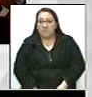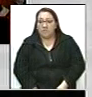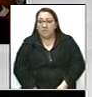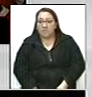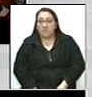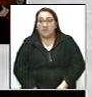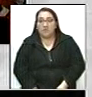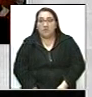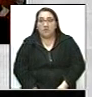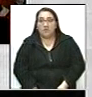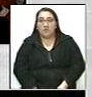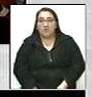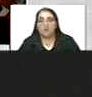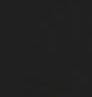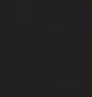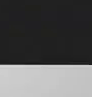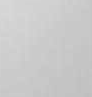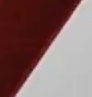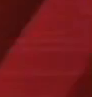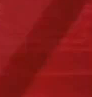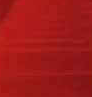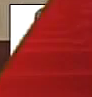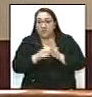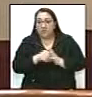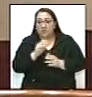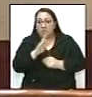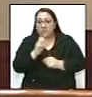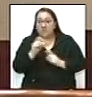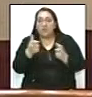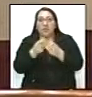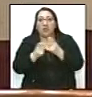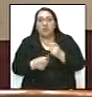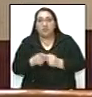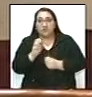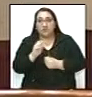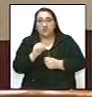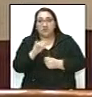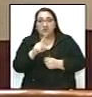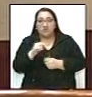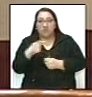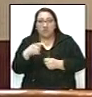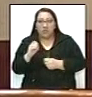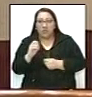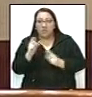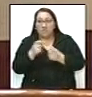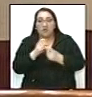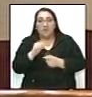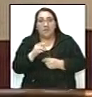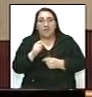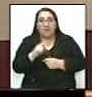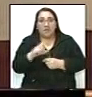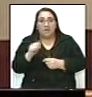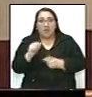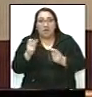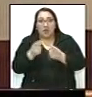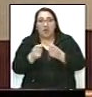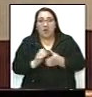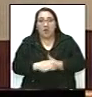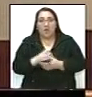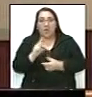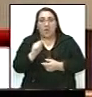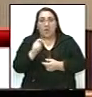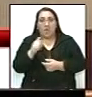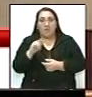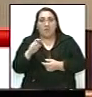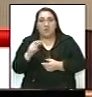Comisión de Constitución, Rosa María Bartra, además la congresista Milagros Sacayama, el congresista Mario Mantilla, la congresista Tamara